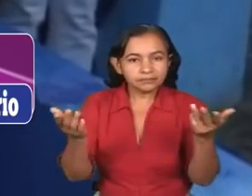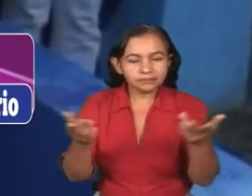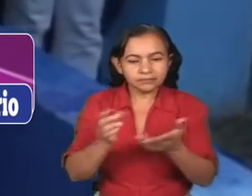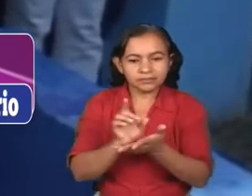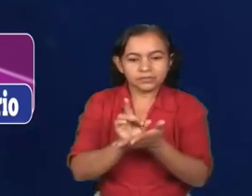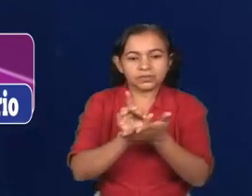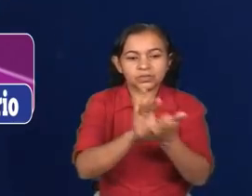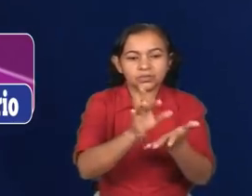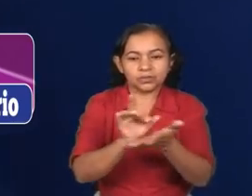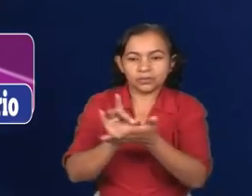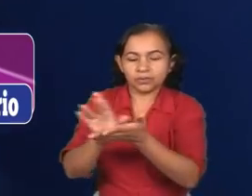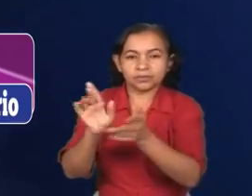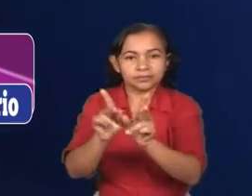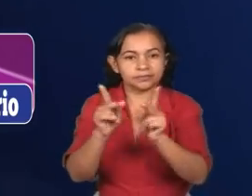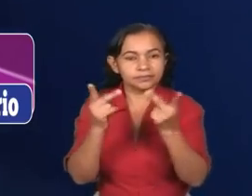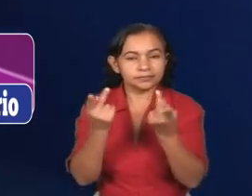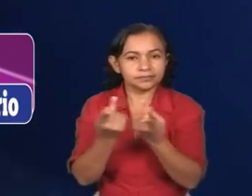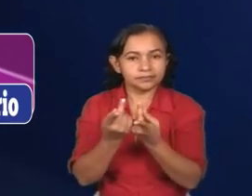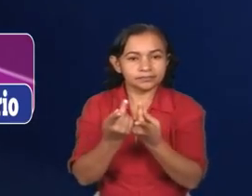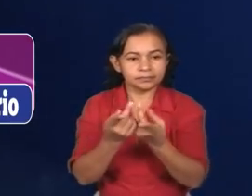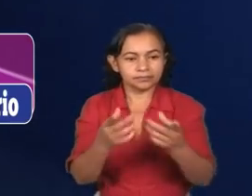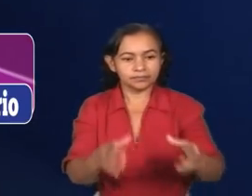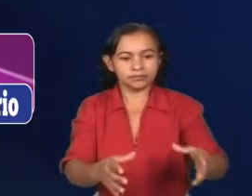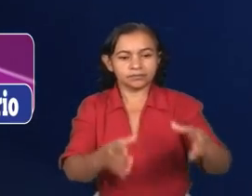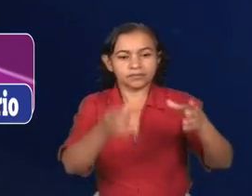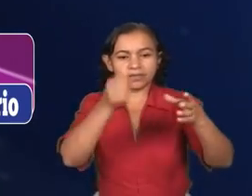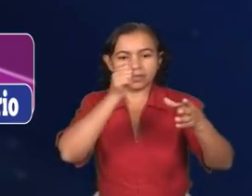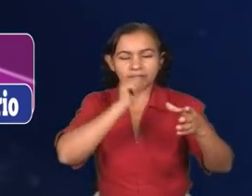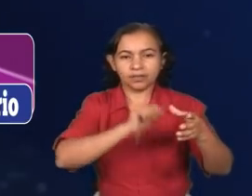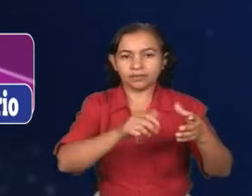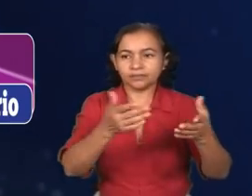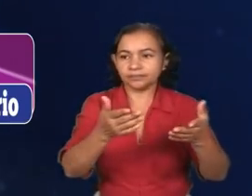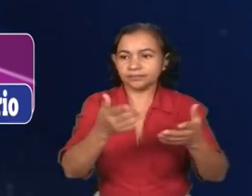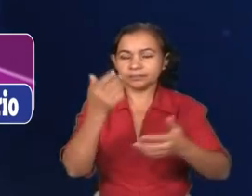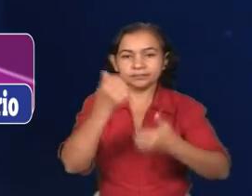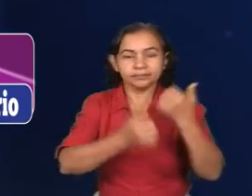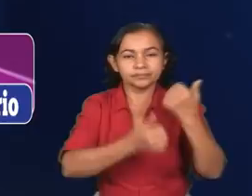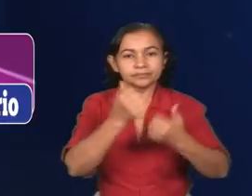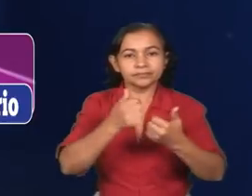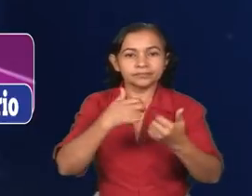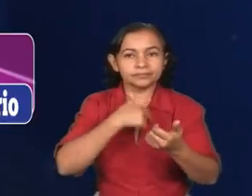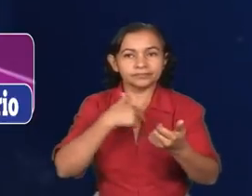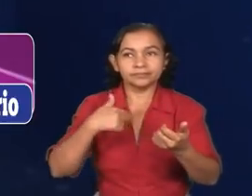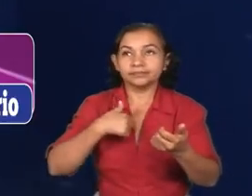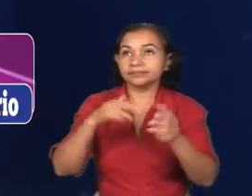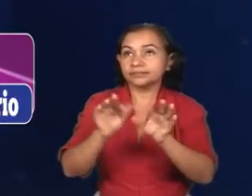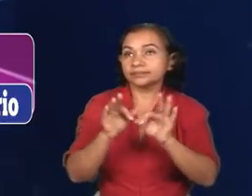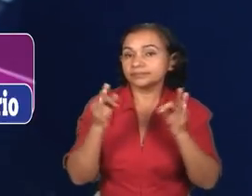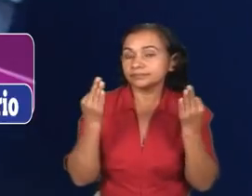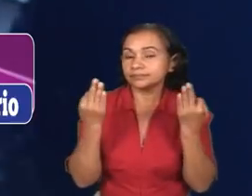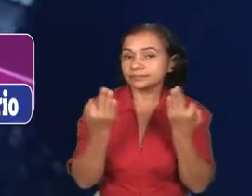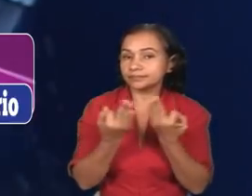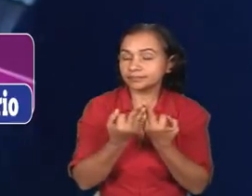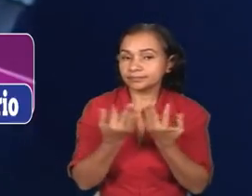odio contra la población, porque quemar un pozo a quien le hace daño, dañar un pozo a quien le está haciendo daño, es a la familia que abastecen de